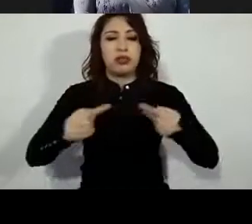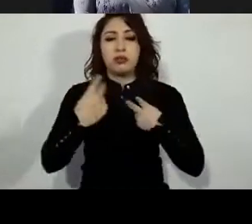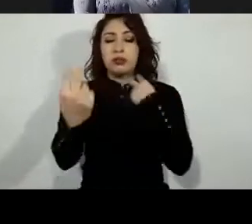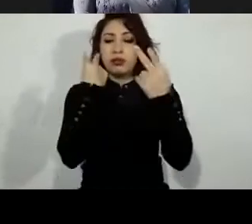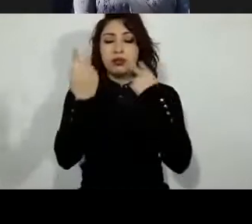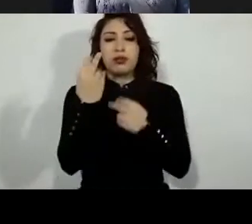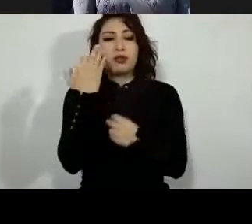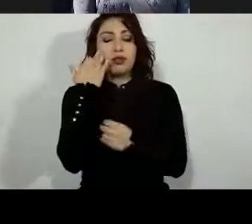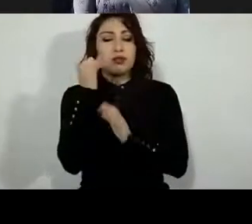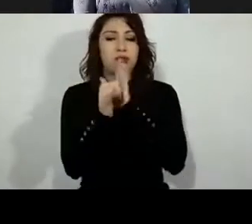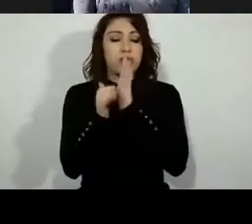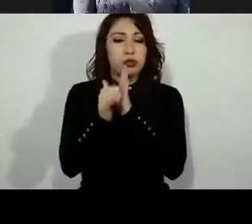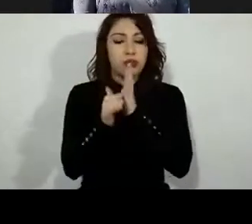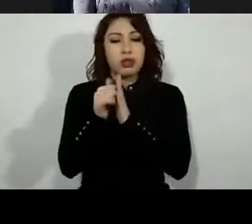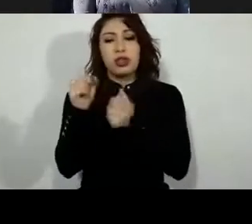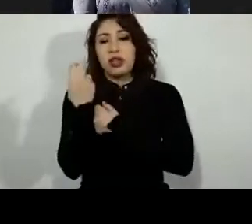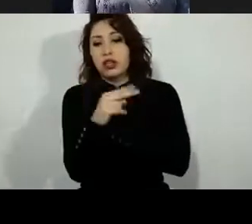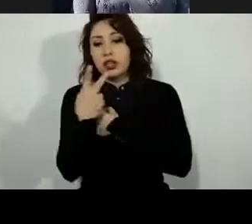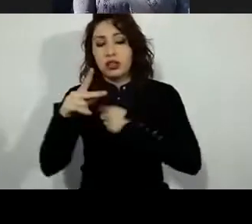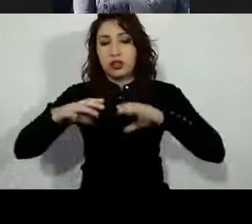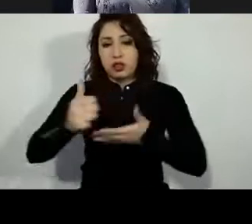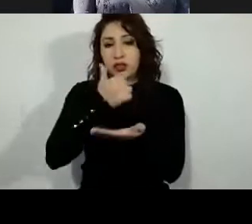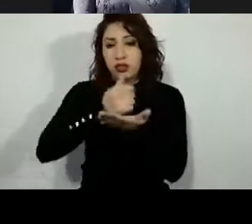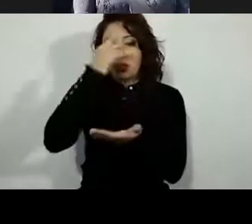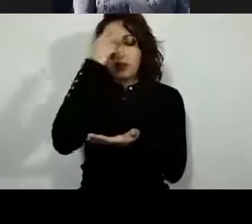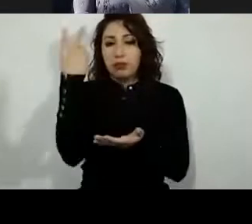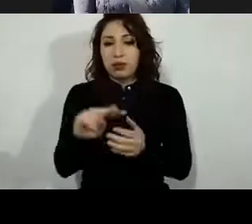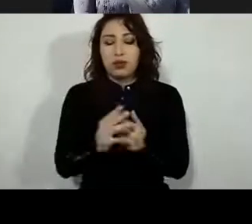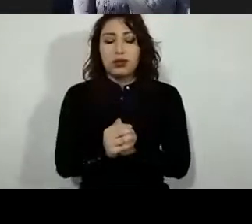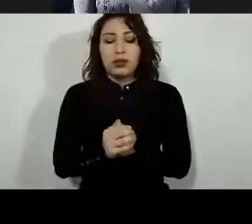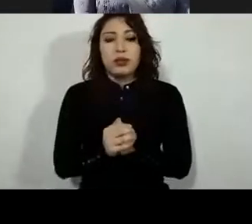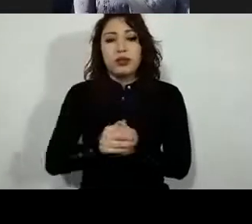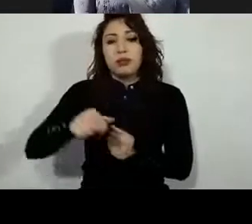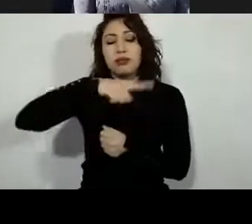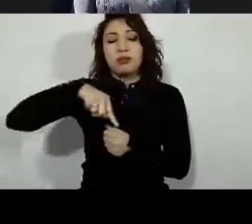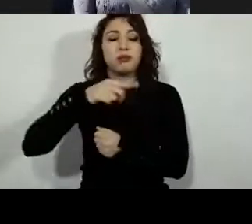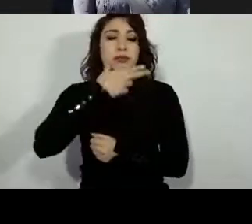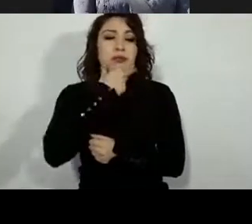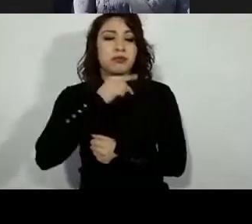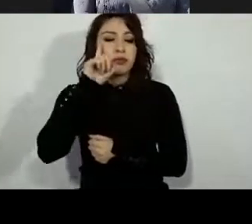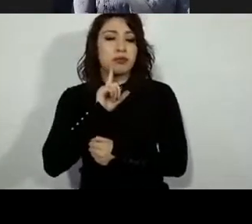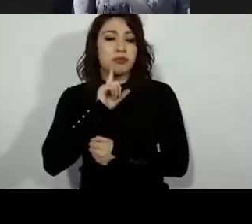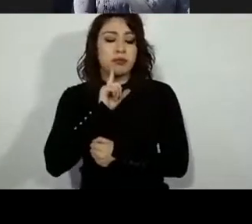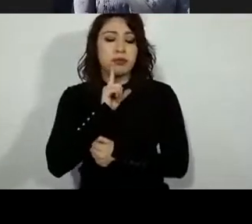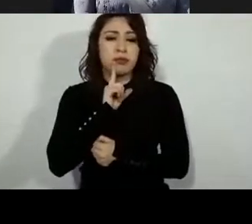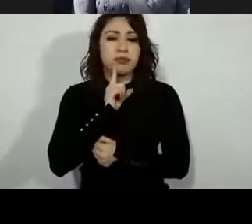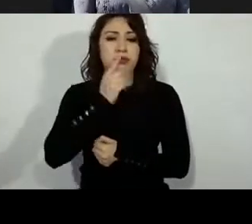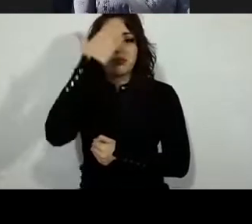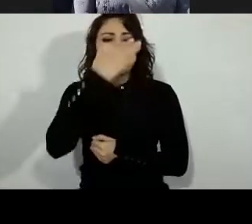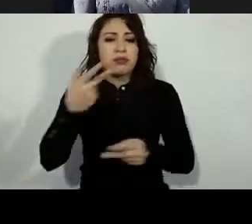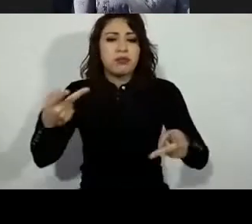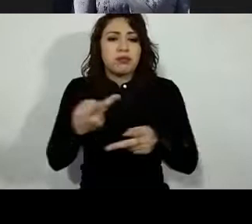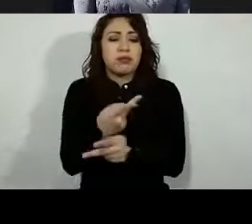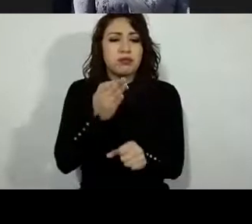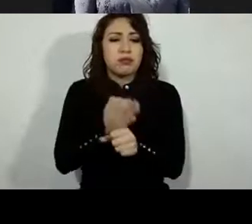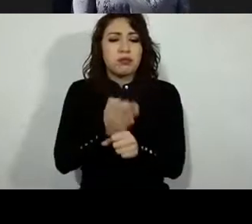diferentes plataformas digitales y redes sociales, es en el ánimo de que las y los ciudadanos conozcan el estatus,